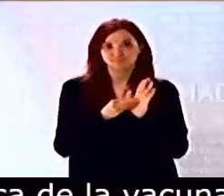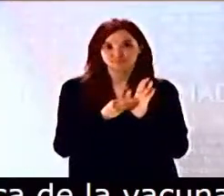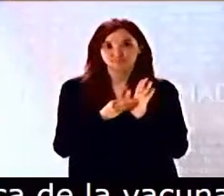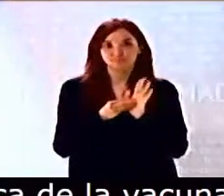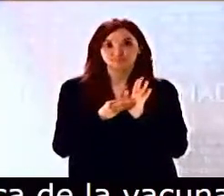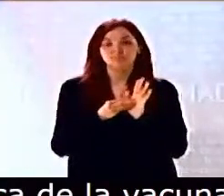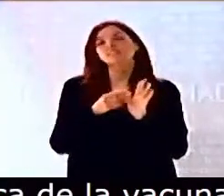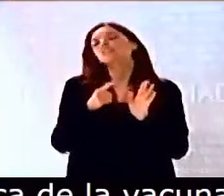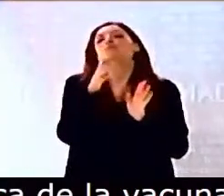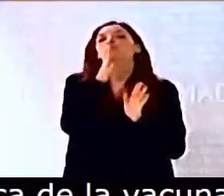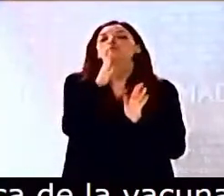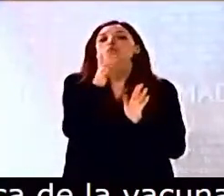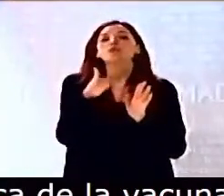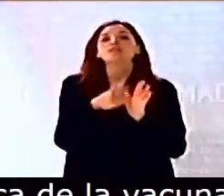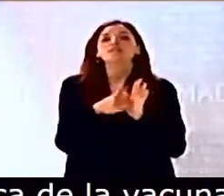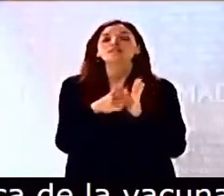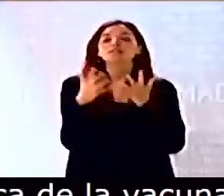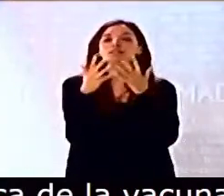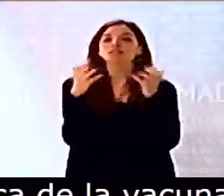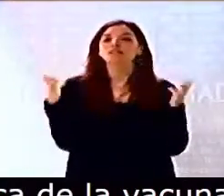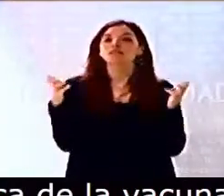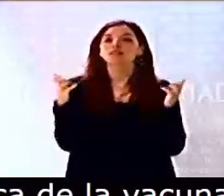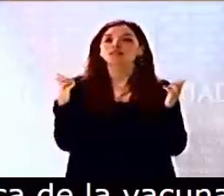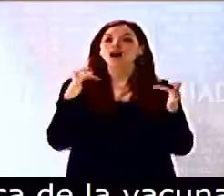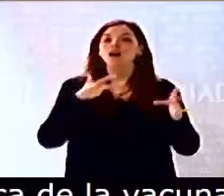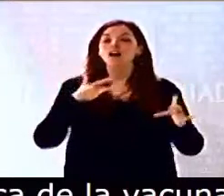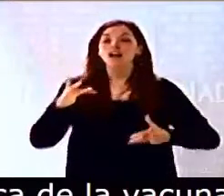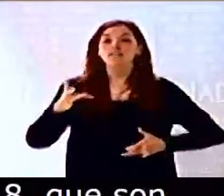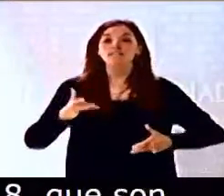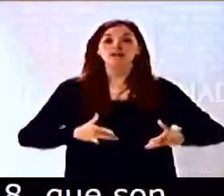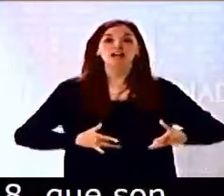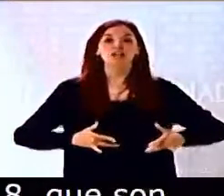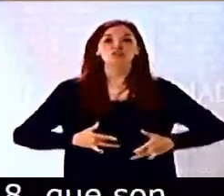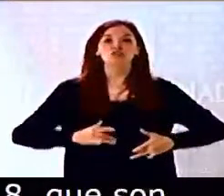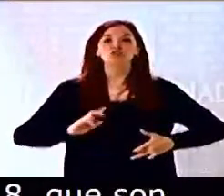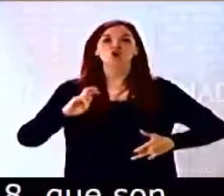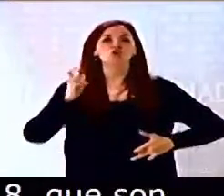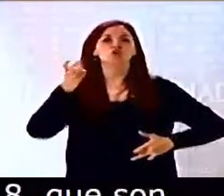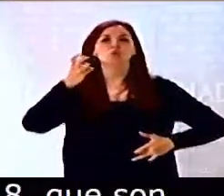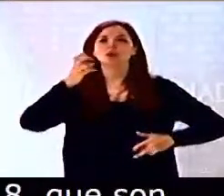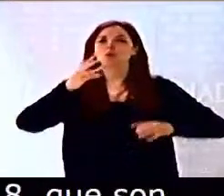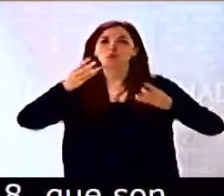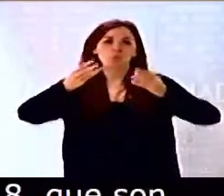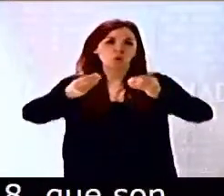que son efectos adversos extremadamente raros.